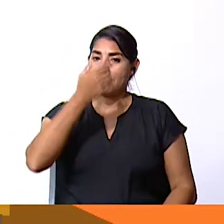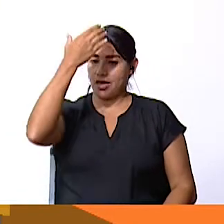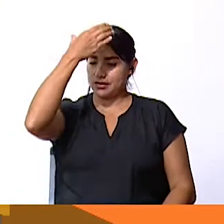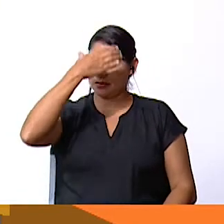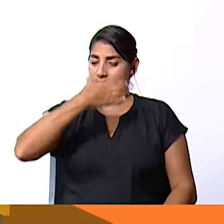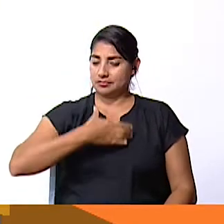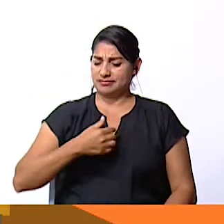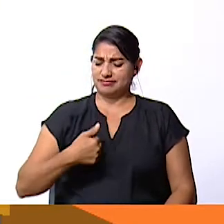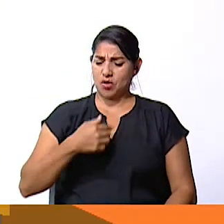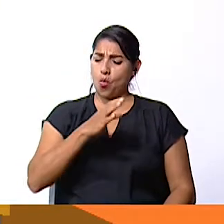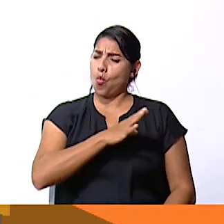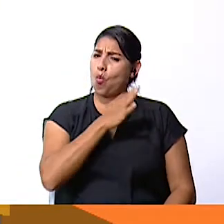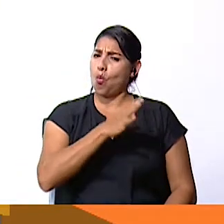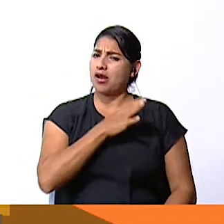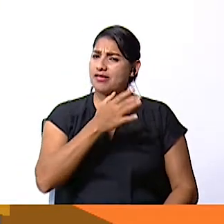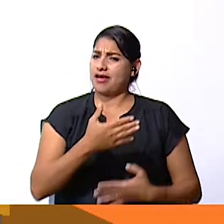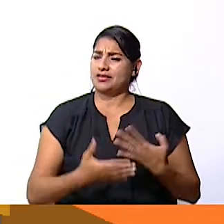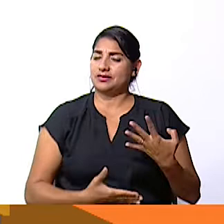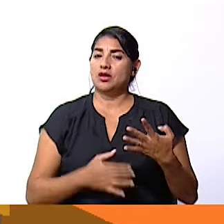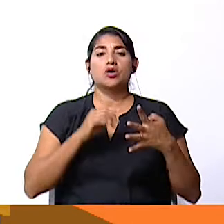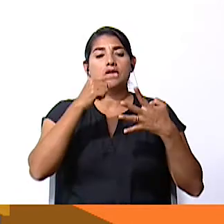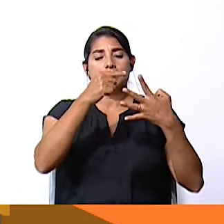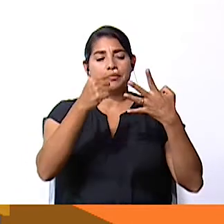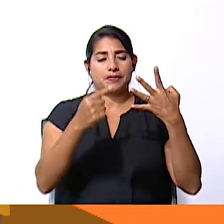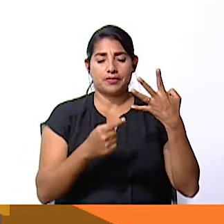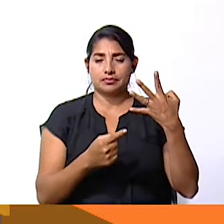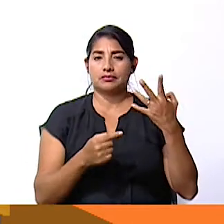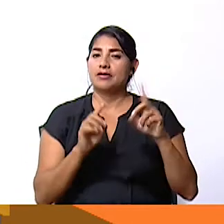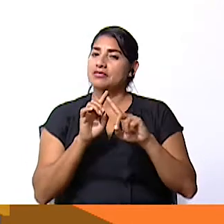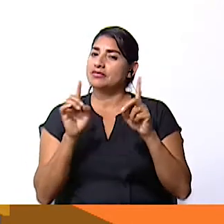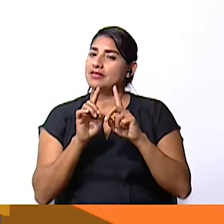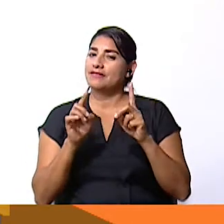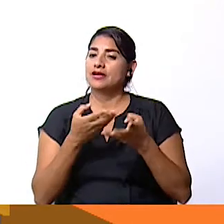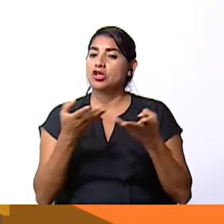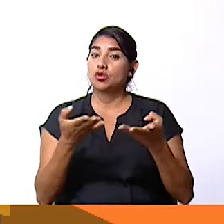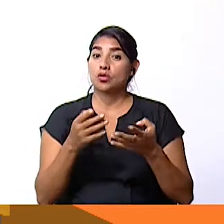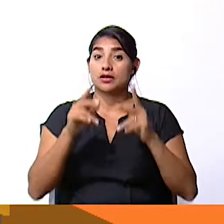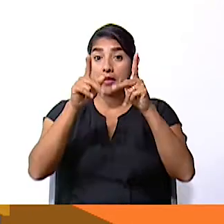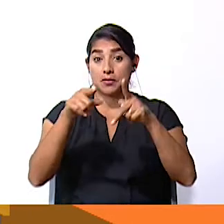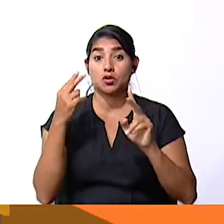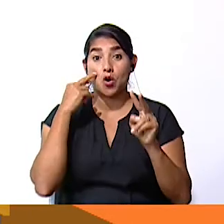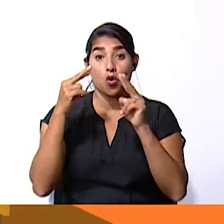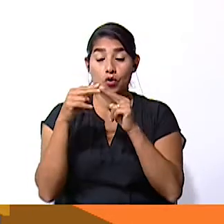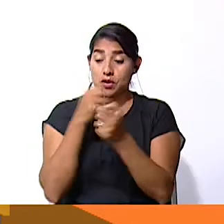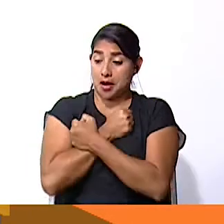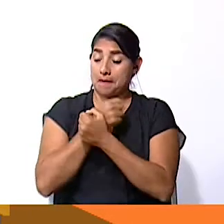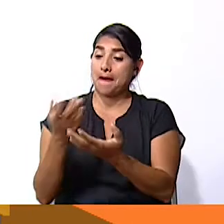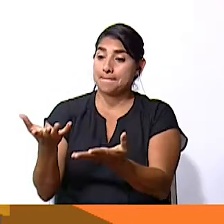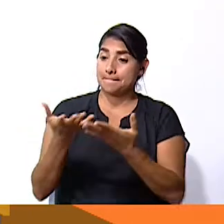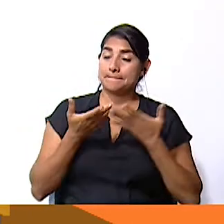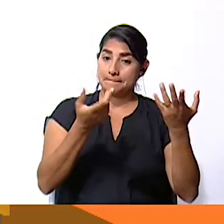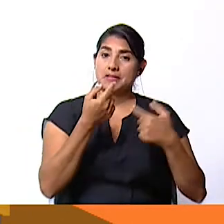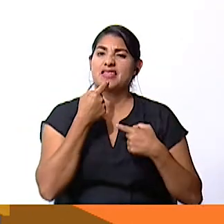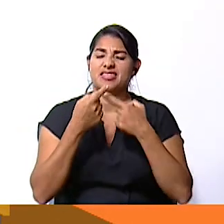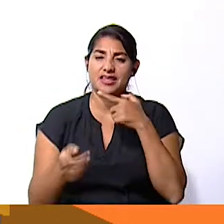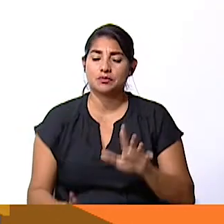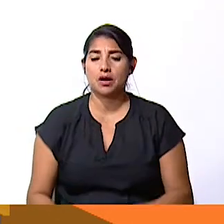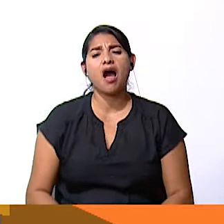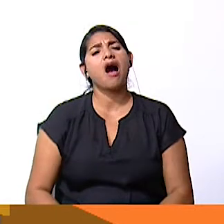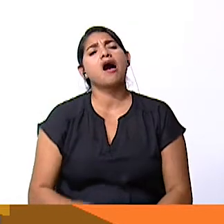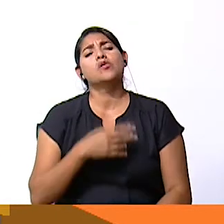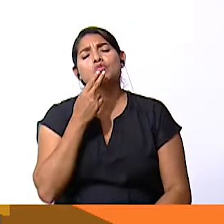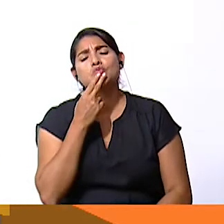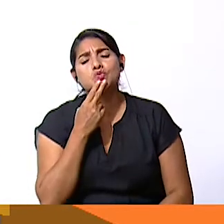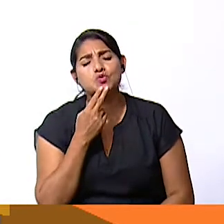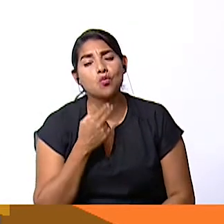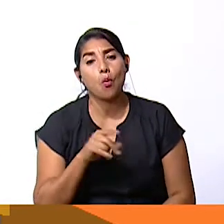son cualidades? Todas esas frases que a nosotros nos dicen las personas, como por ejemplo, qué amable,